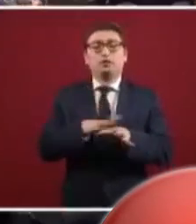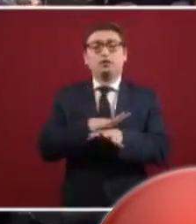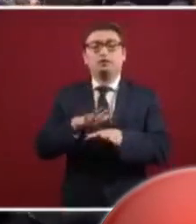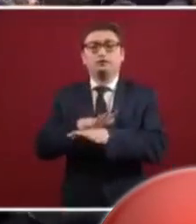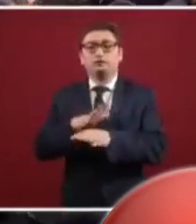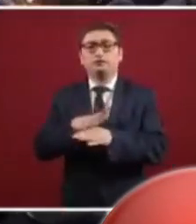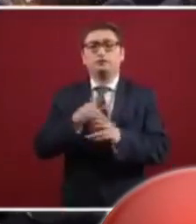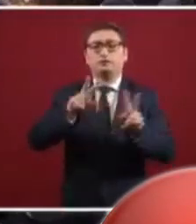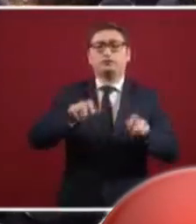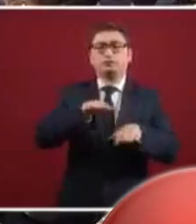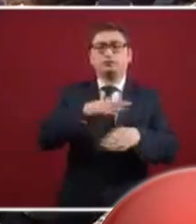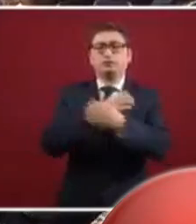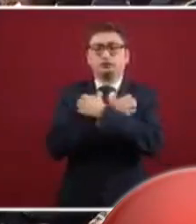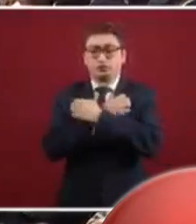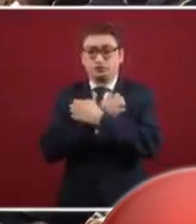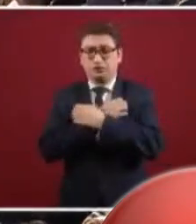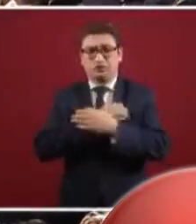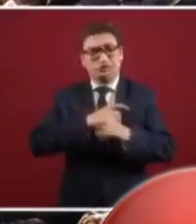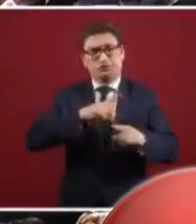y se haya